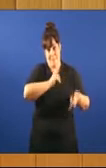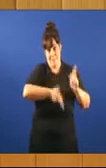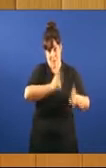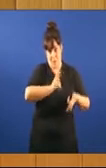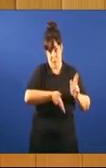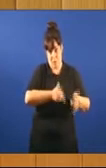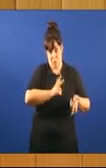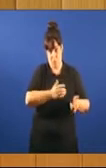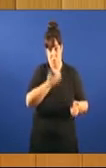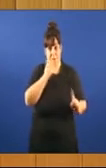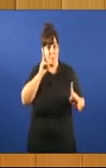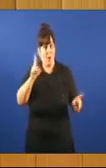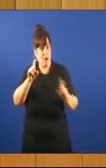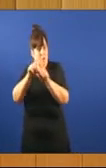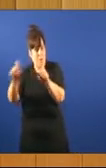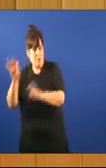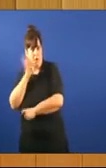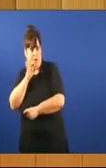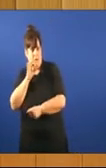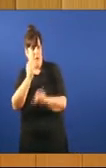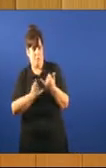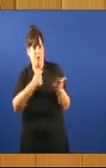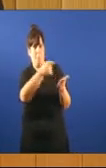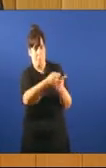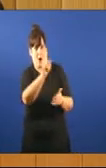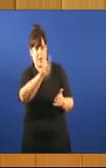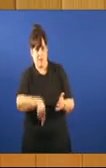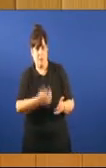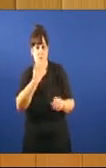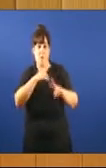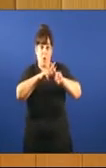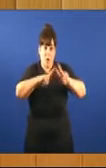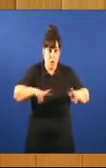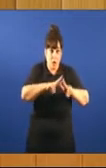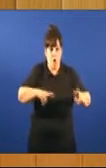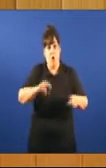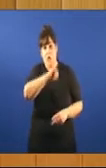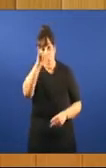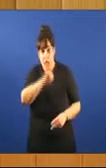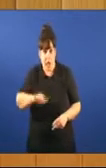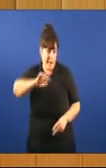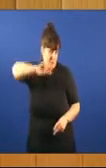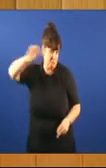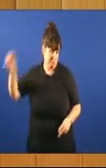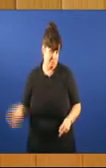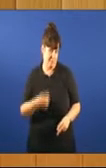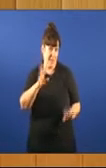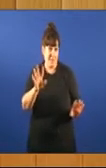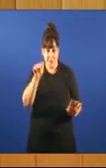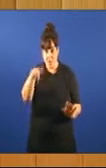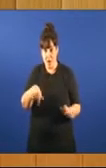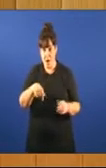galegas, señor Feijóo, incluída Unión Fenosa, Citroën, Inditex. En cambio, en Galiza,